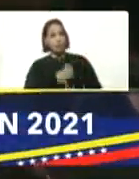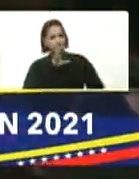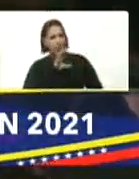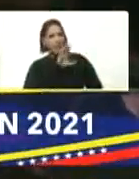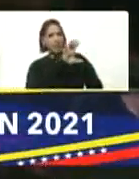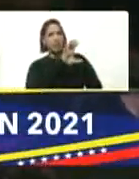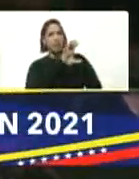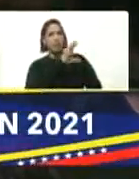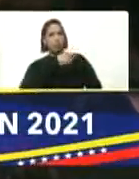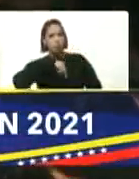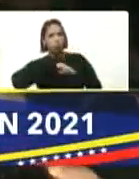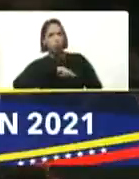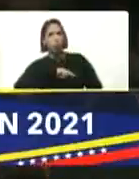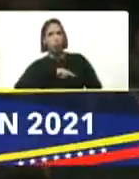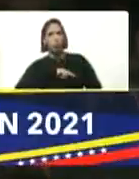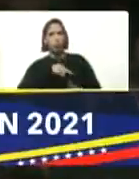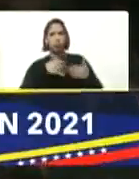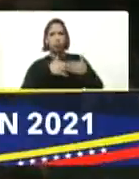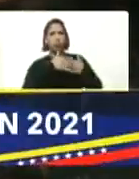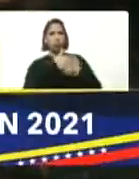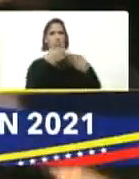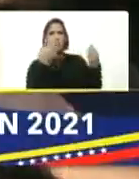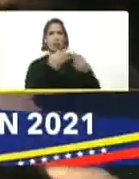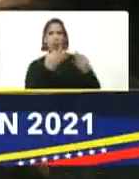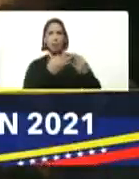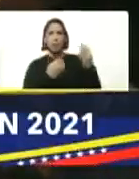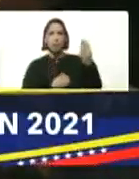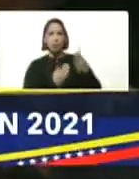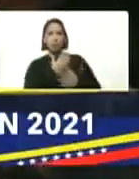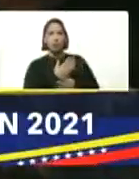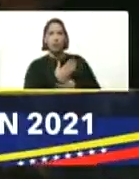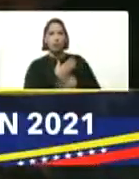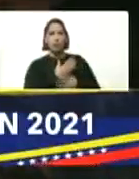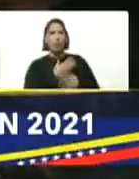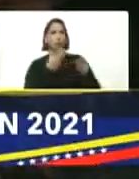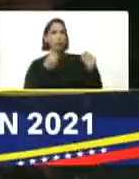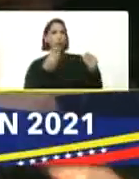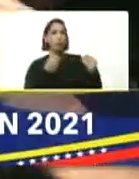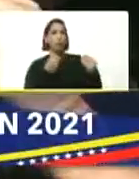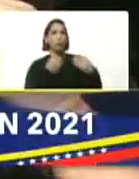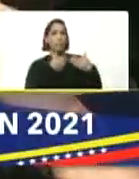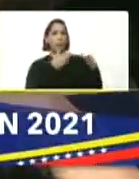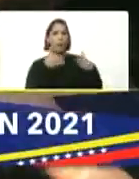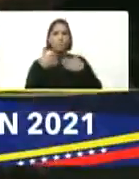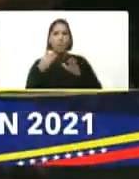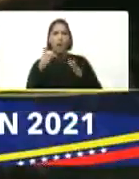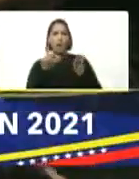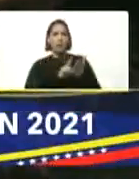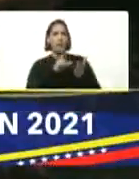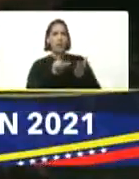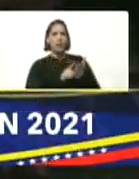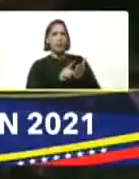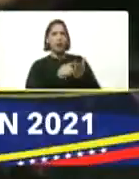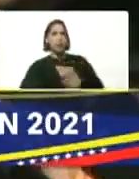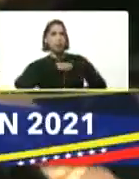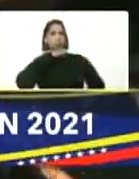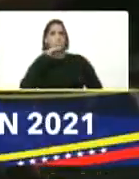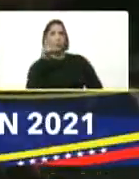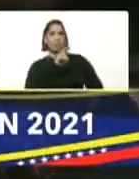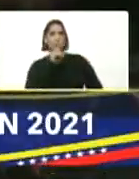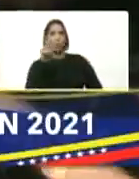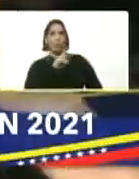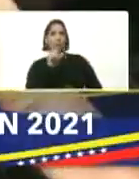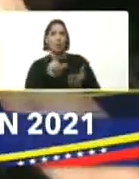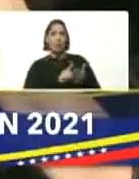país que hemos sido, floreciente, con miles de librerías abiertas, llenas de libros de Venezuela y del mundo,